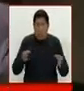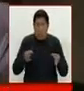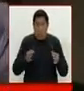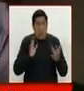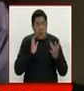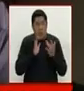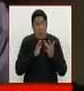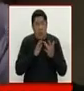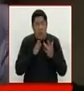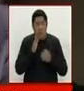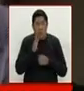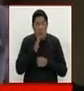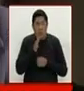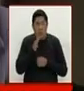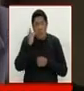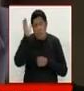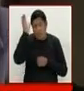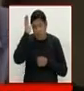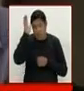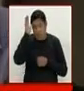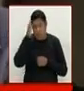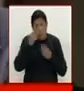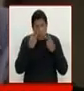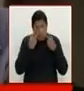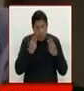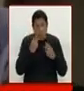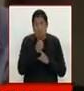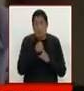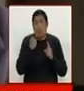de contactarnos con los padres y ver la